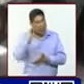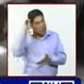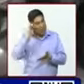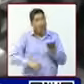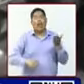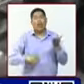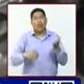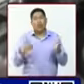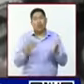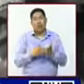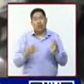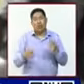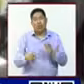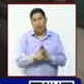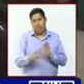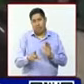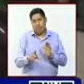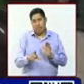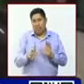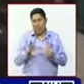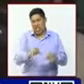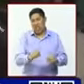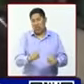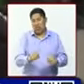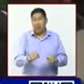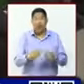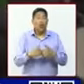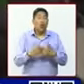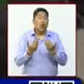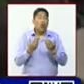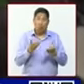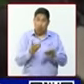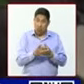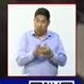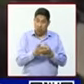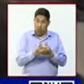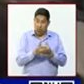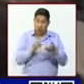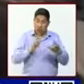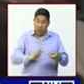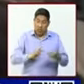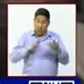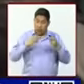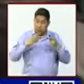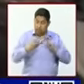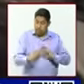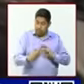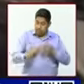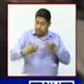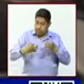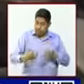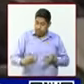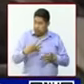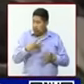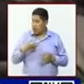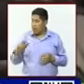y secuestrados. ¿Y con qué documentos vendemos? Con minuta de transferencia y también